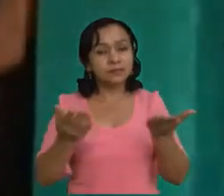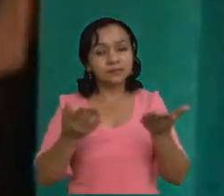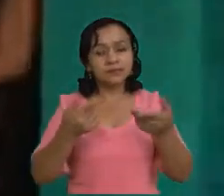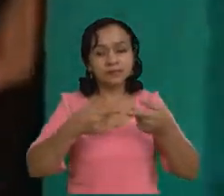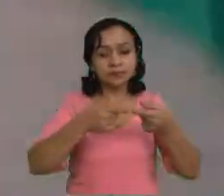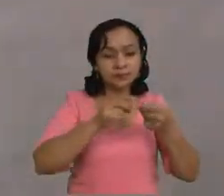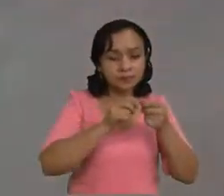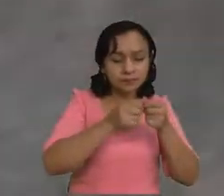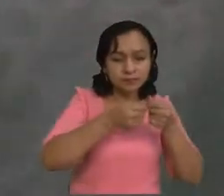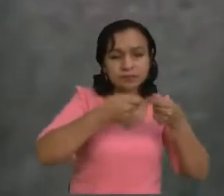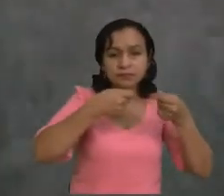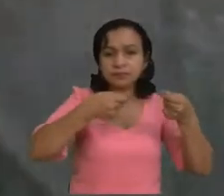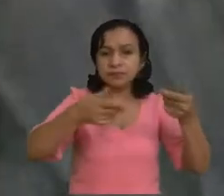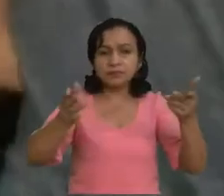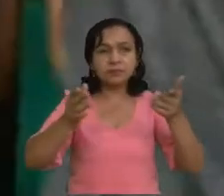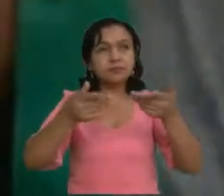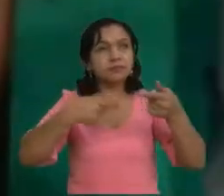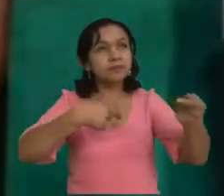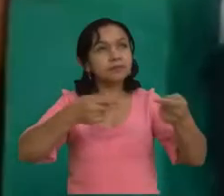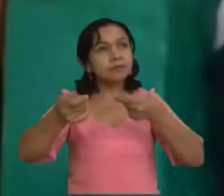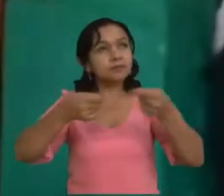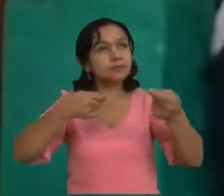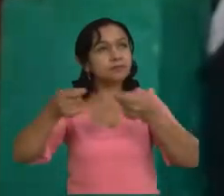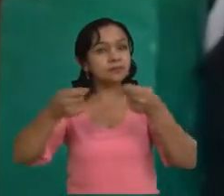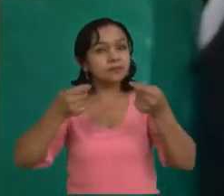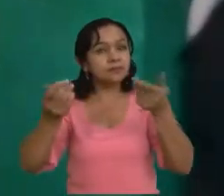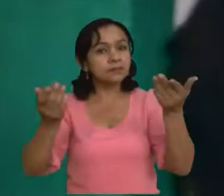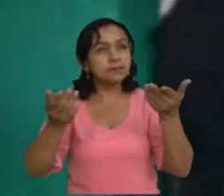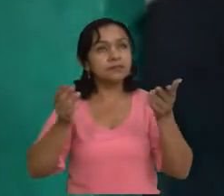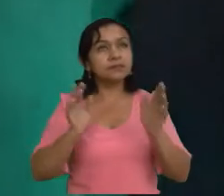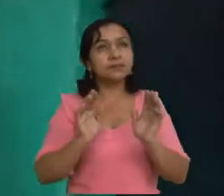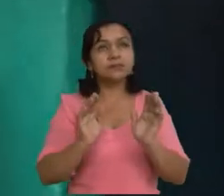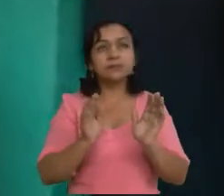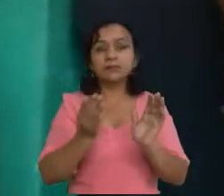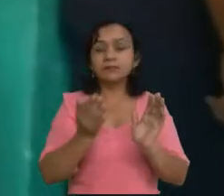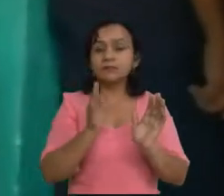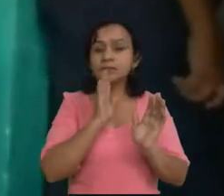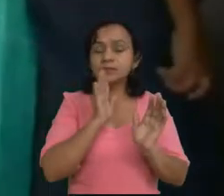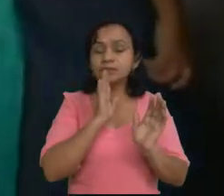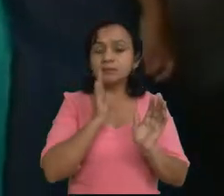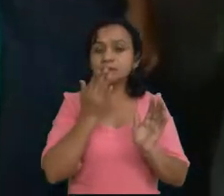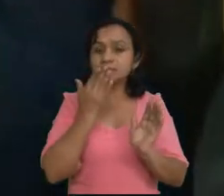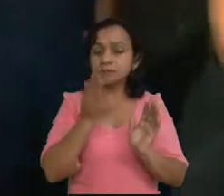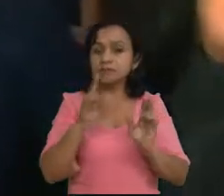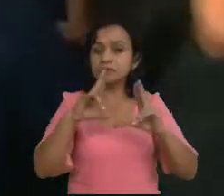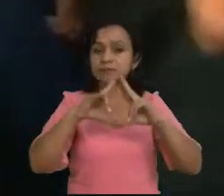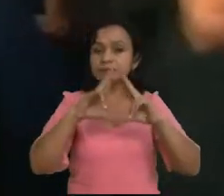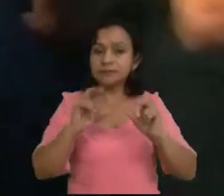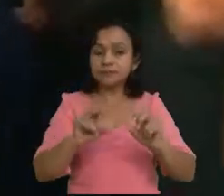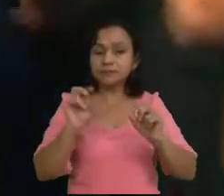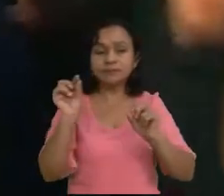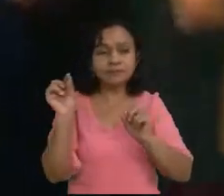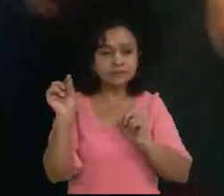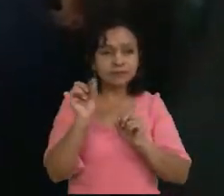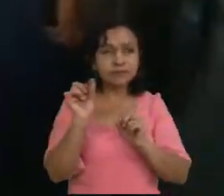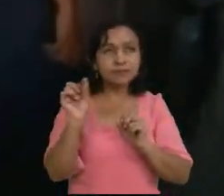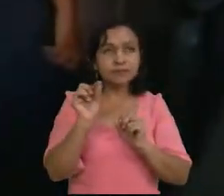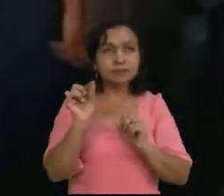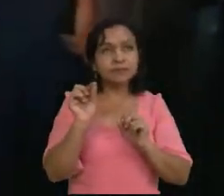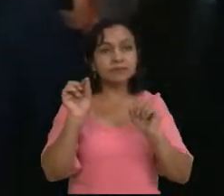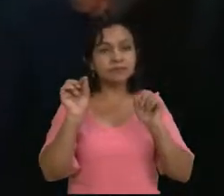chivería, una miscelánea, una pulpería, como hablamos en buen nicaragüense. En estos momentos